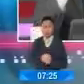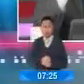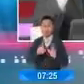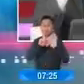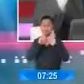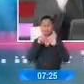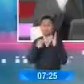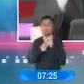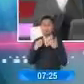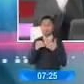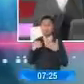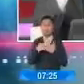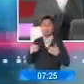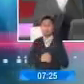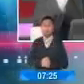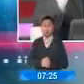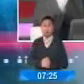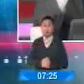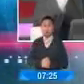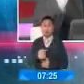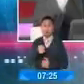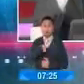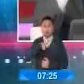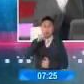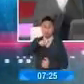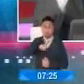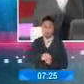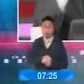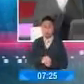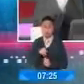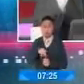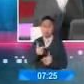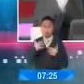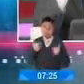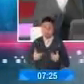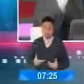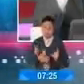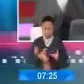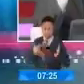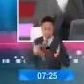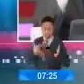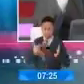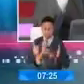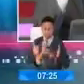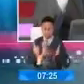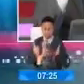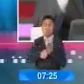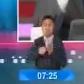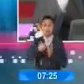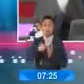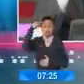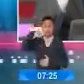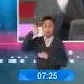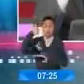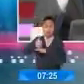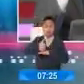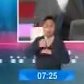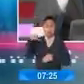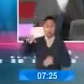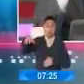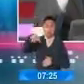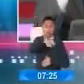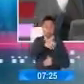es exactamente lo que nosotros hicimos para trajes de bioseguridad del Ministerio de las Intendencias de las Comisarías.